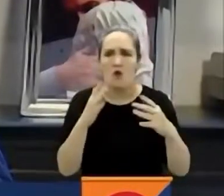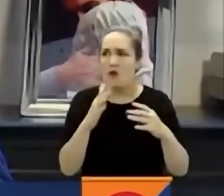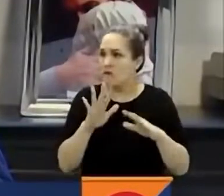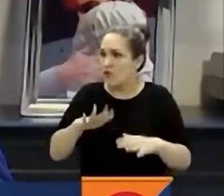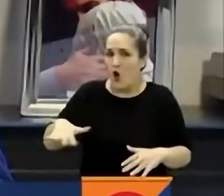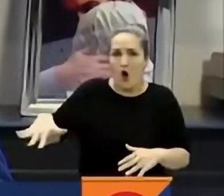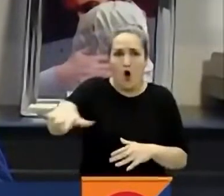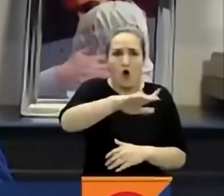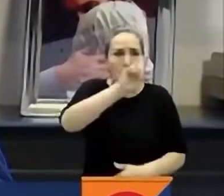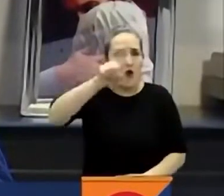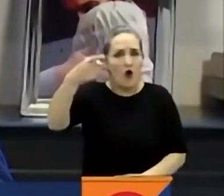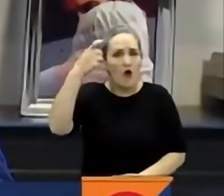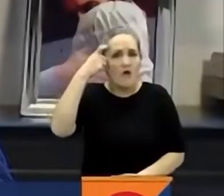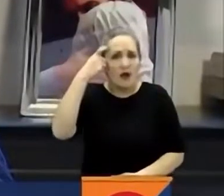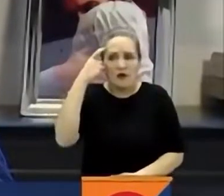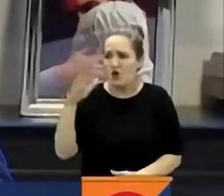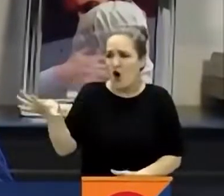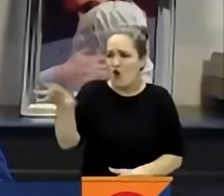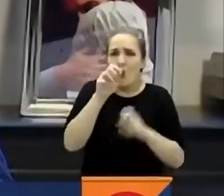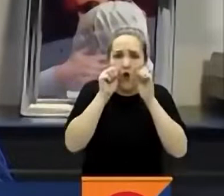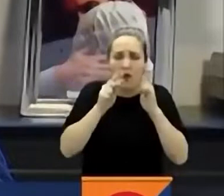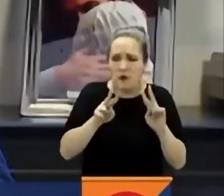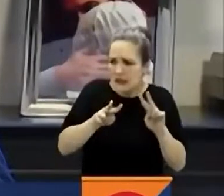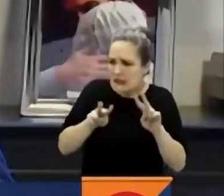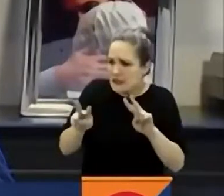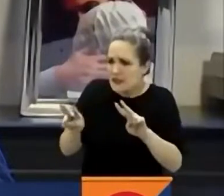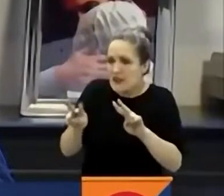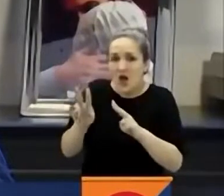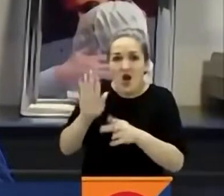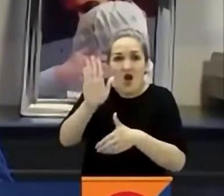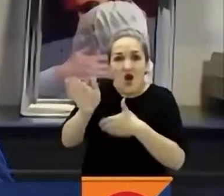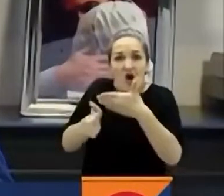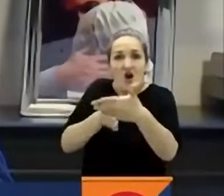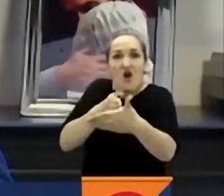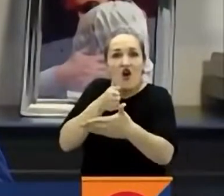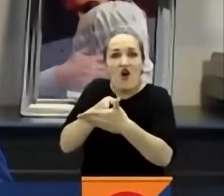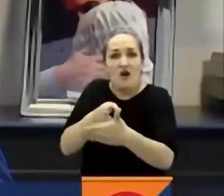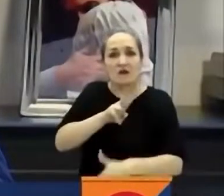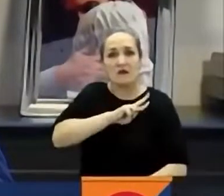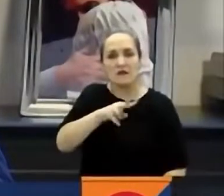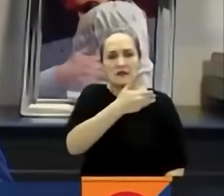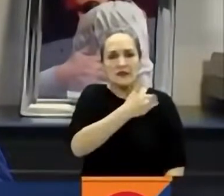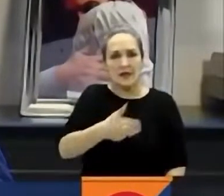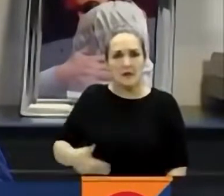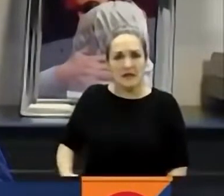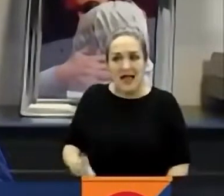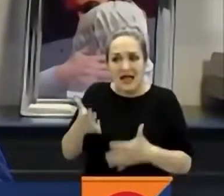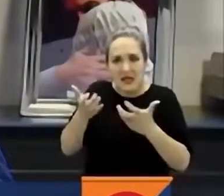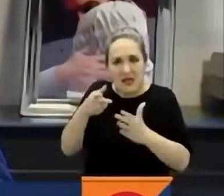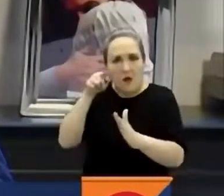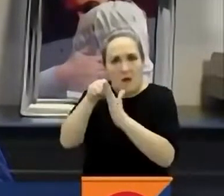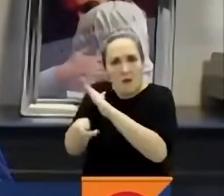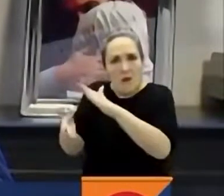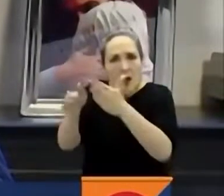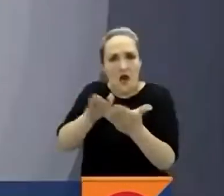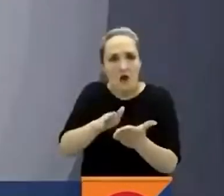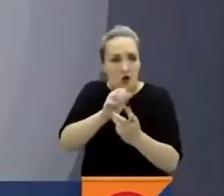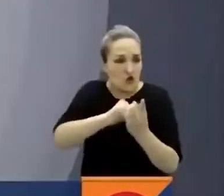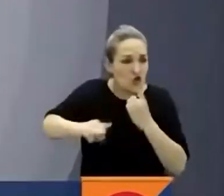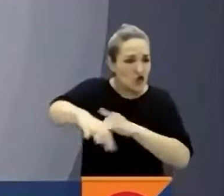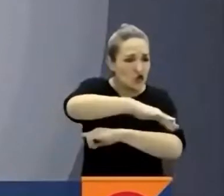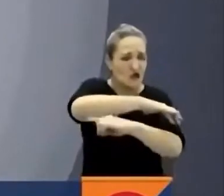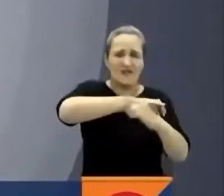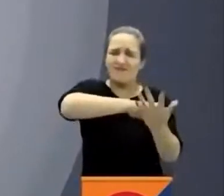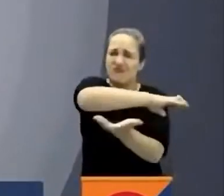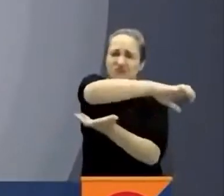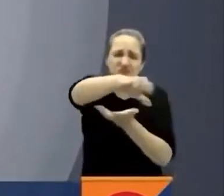humana extrema. Se ha atentado contra nuestra vicepresidenta y la paz social ha sido alterada. El